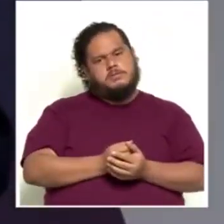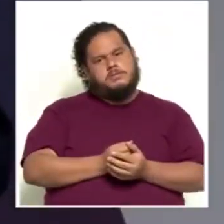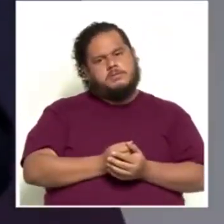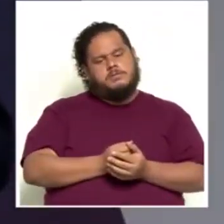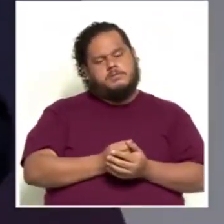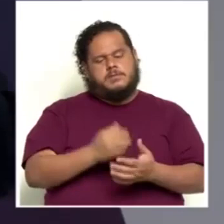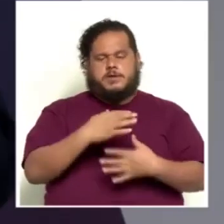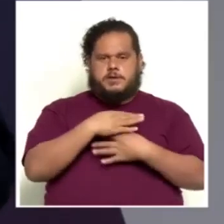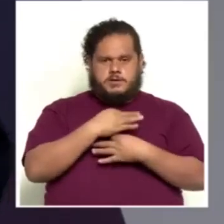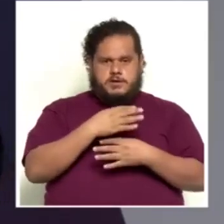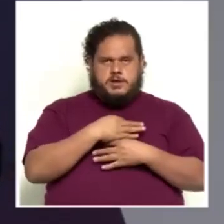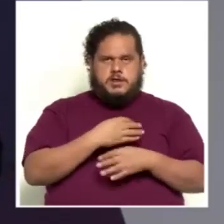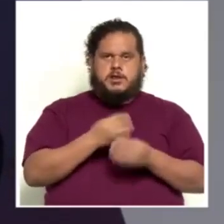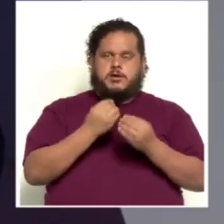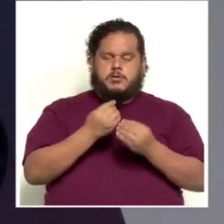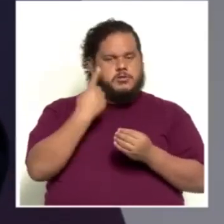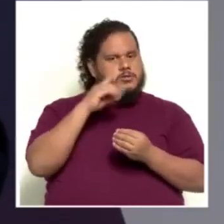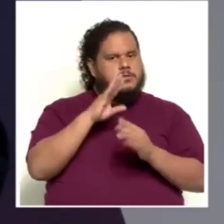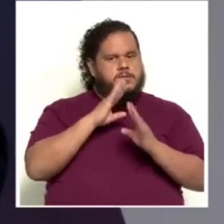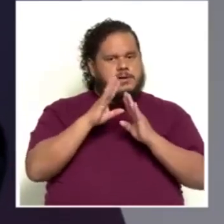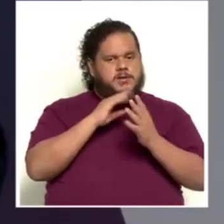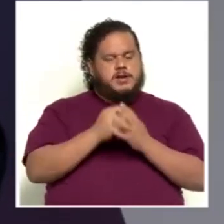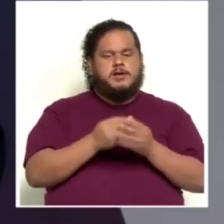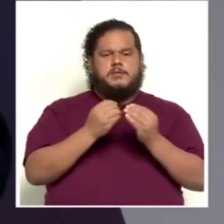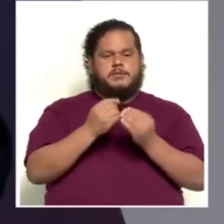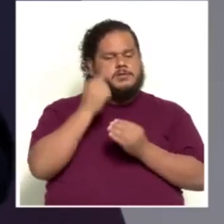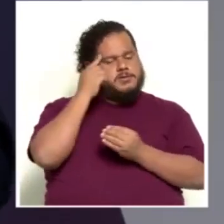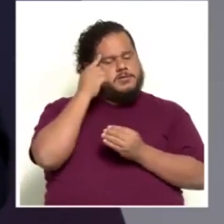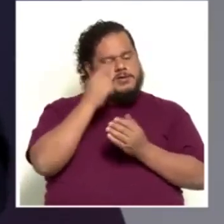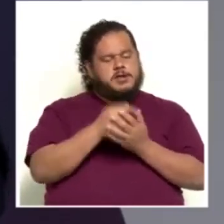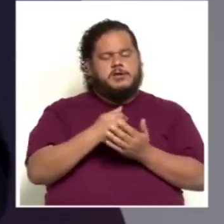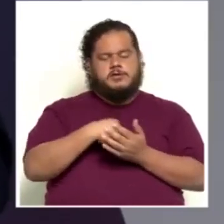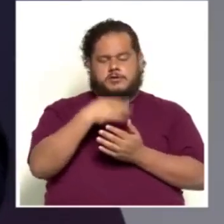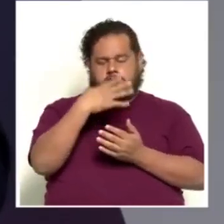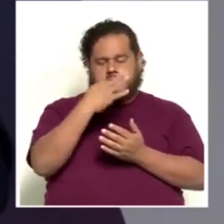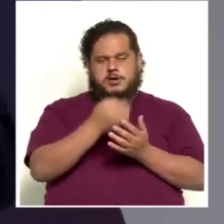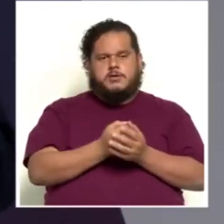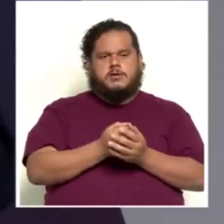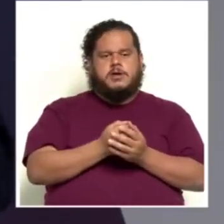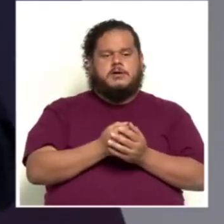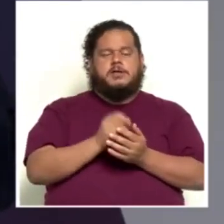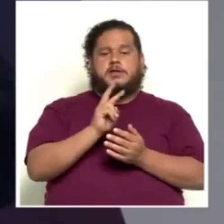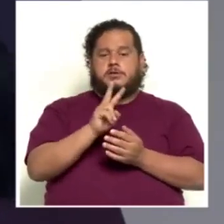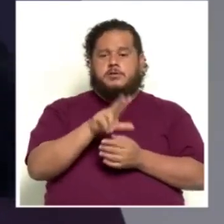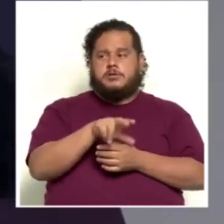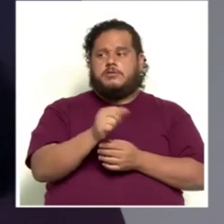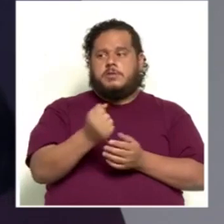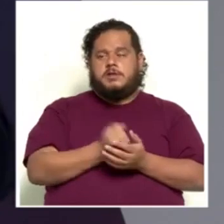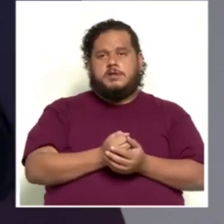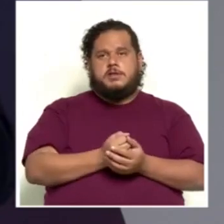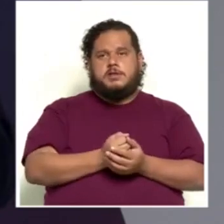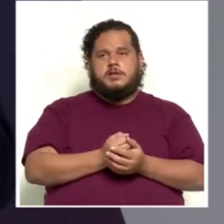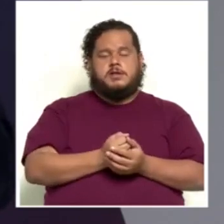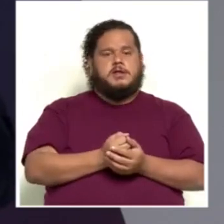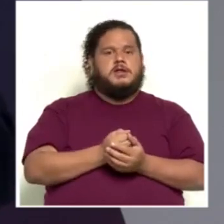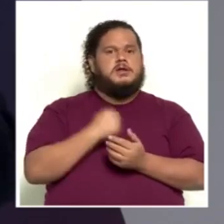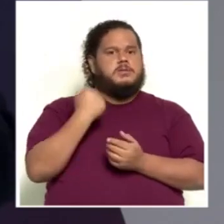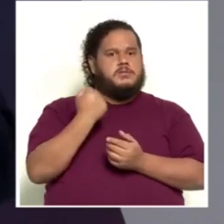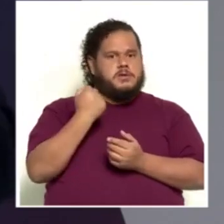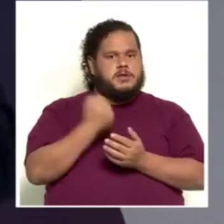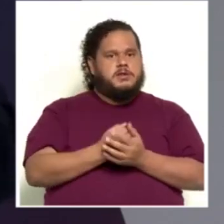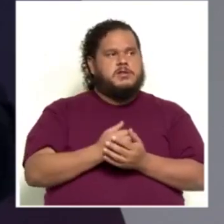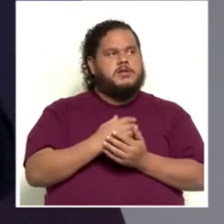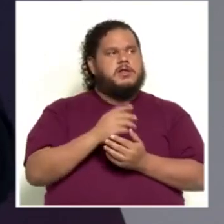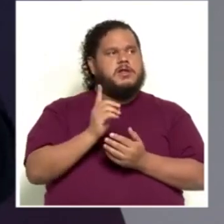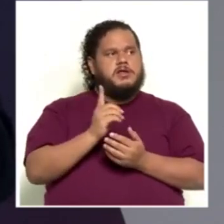Interesante, mucho para digerir, mucho para pensar. Creo que van a ser 2 meses muy intensos y